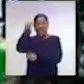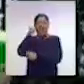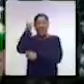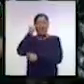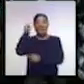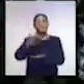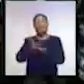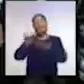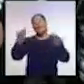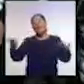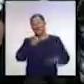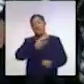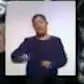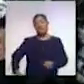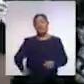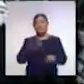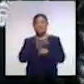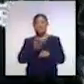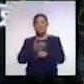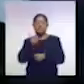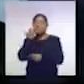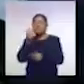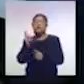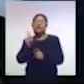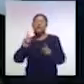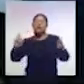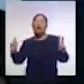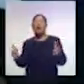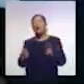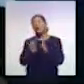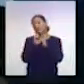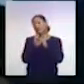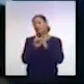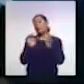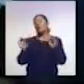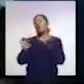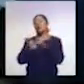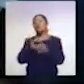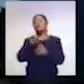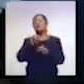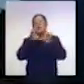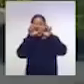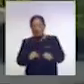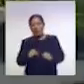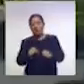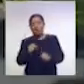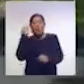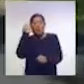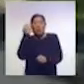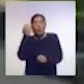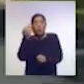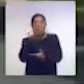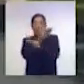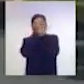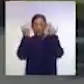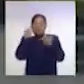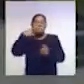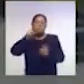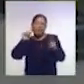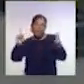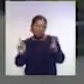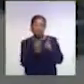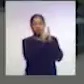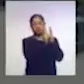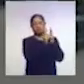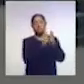el presidente estadounidense apuesta por mantener unidas a las familias, eso sí, detenidas, indefinidamente. Los periodistas